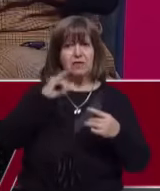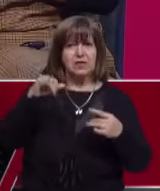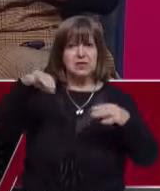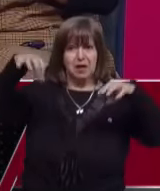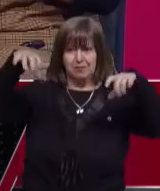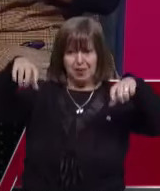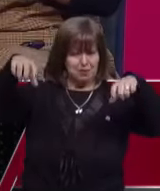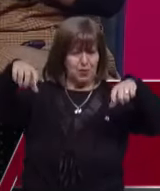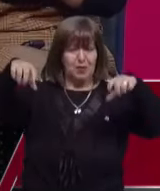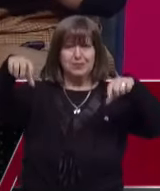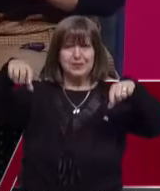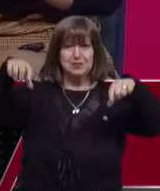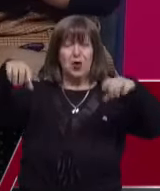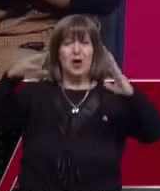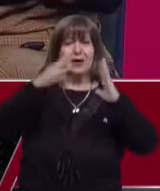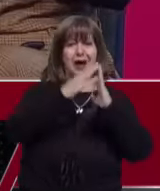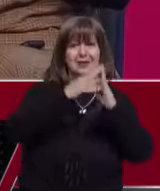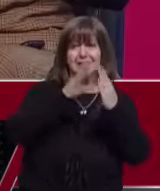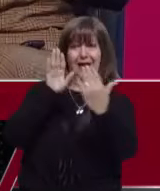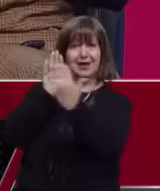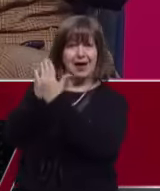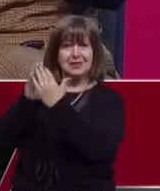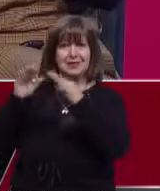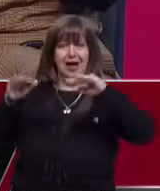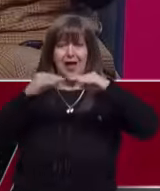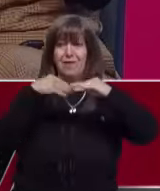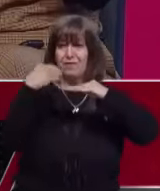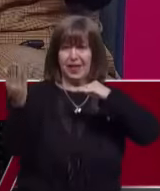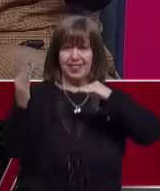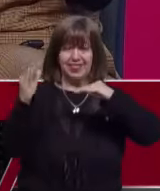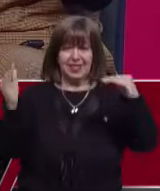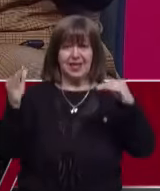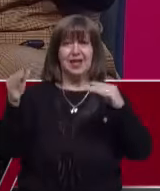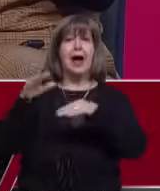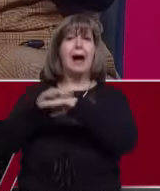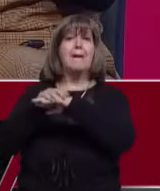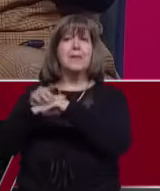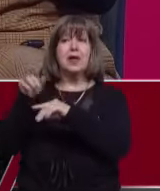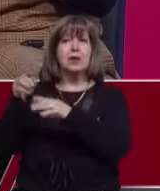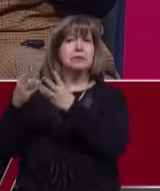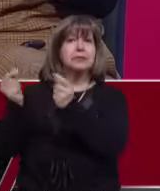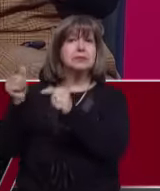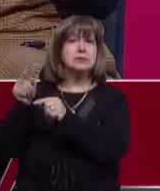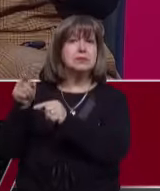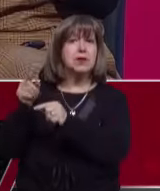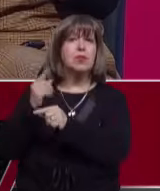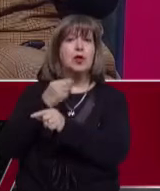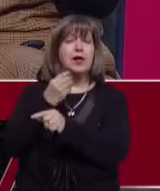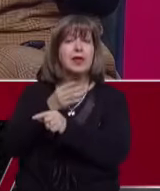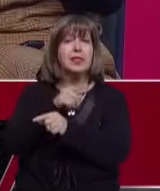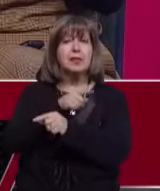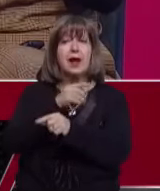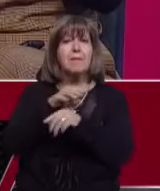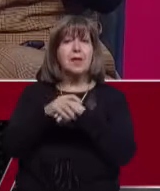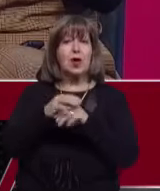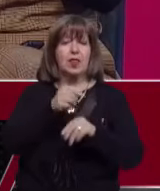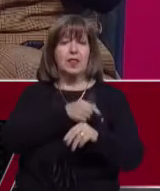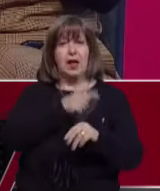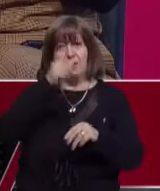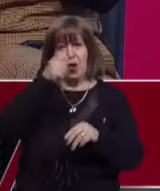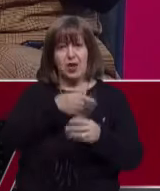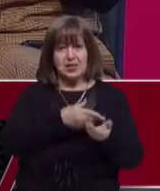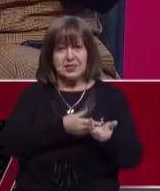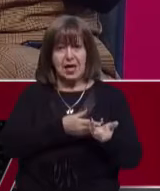la oportunidad de hacer con esa experiencia y y habiendo salido después de tantos días de corrientes